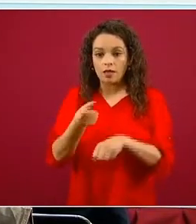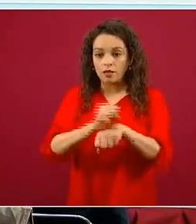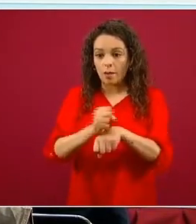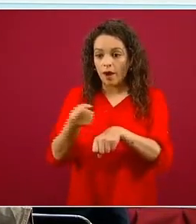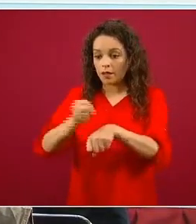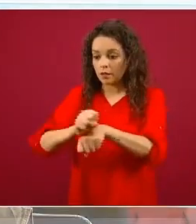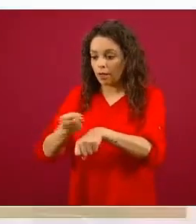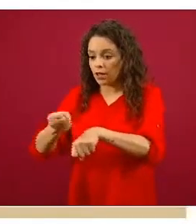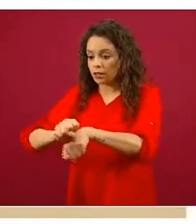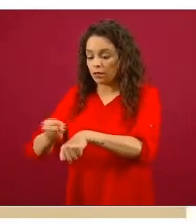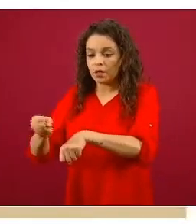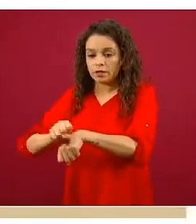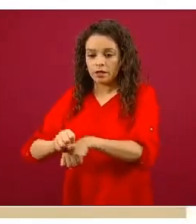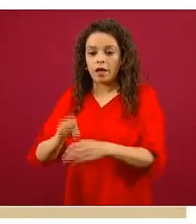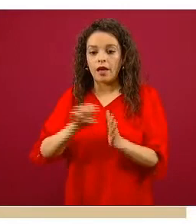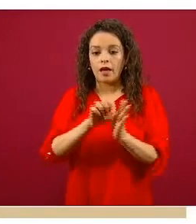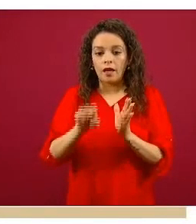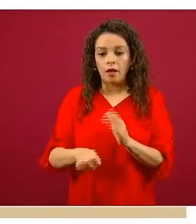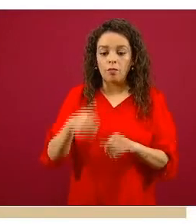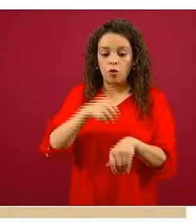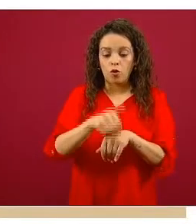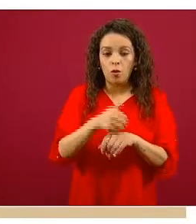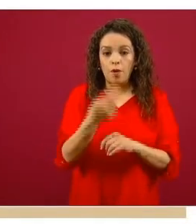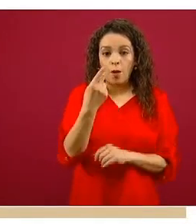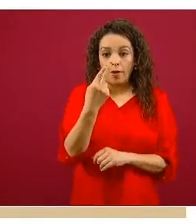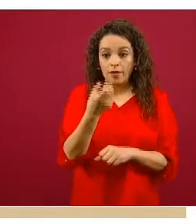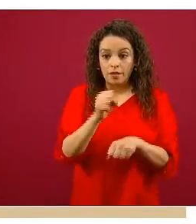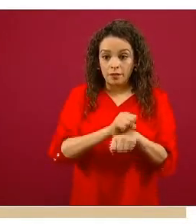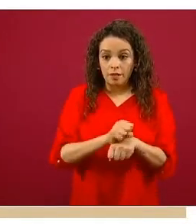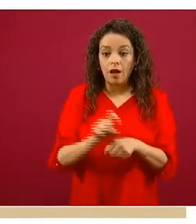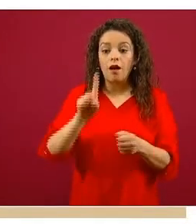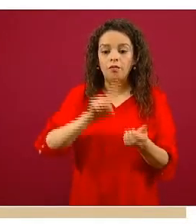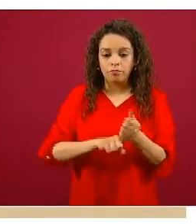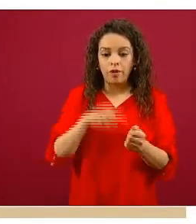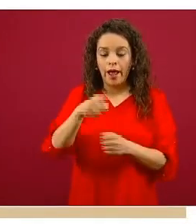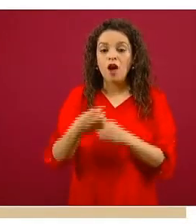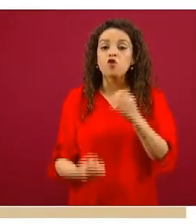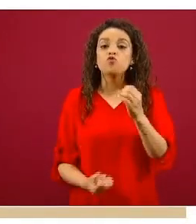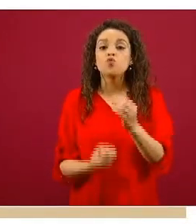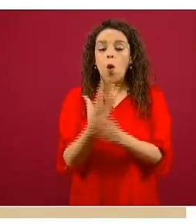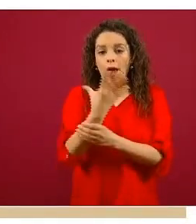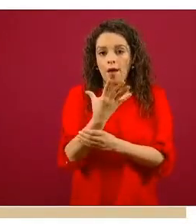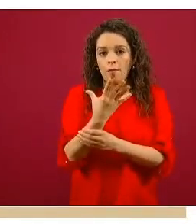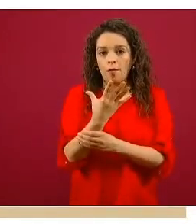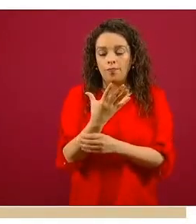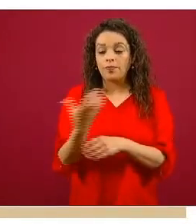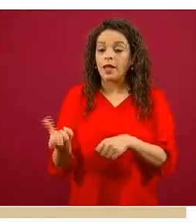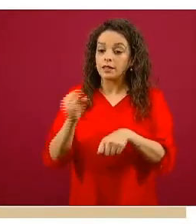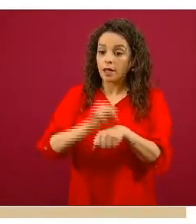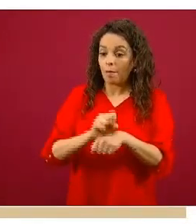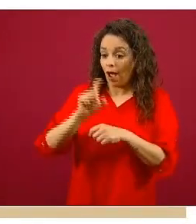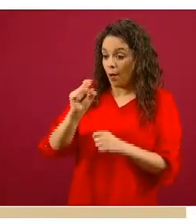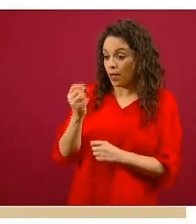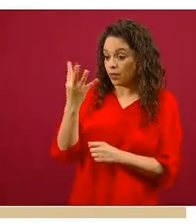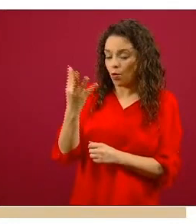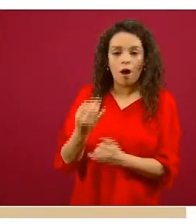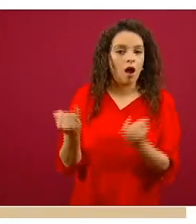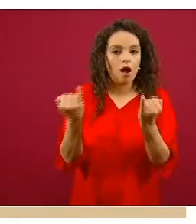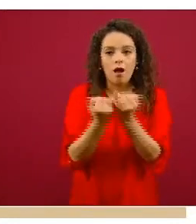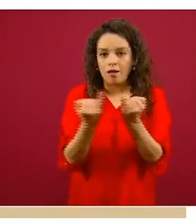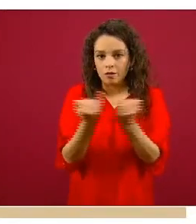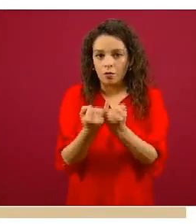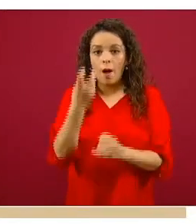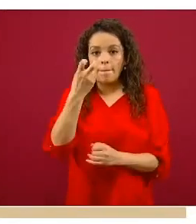sea, los casos que están en la semana 25 son los nuevos para la semana 25, los que están en la 24 igualmente. Por eso podemos